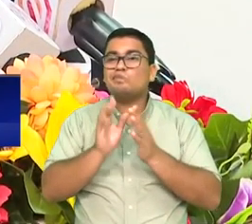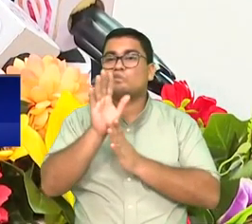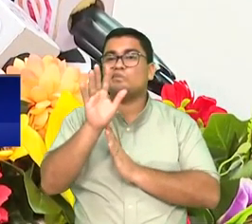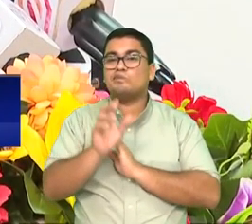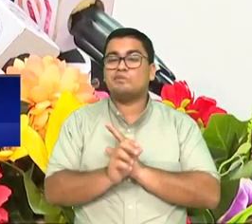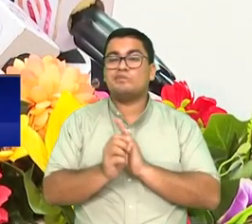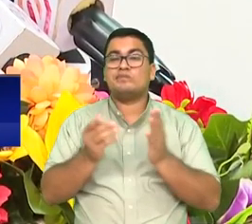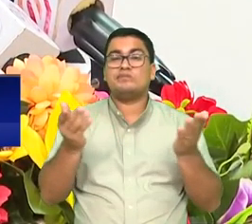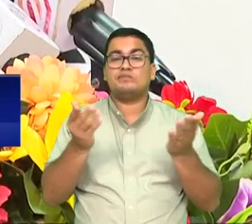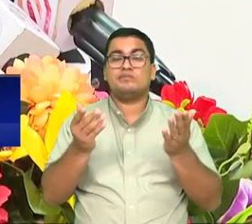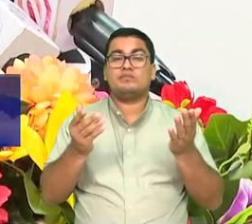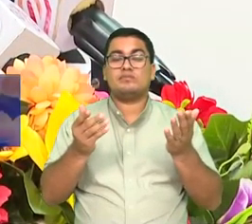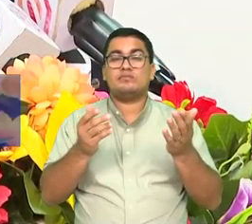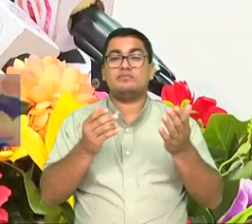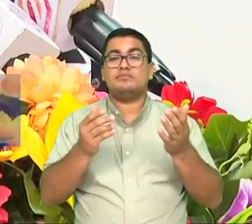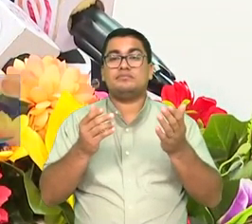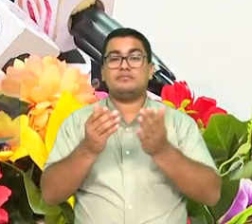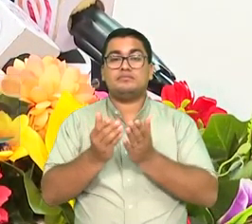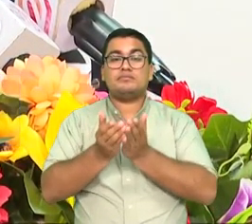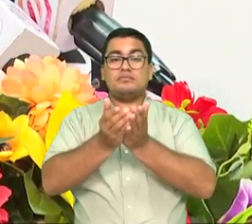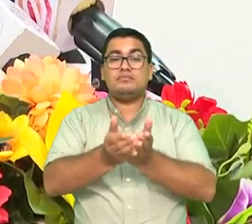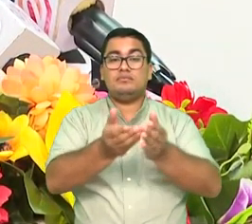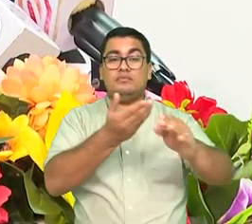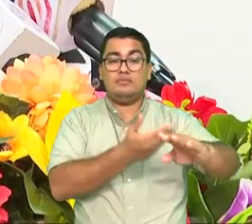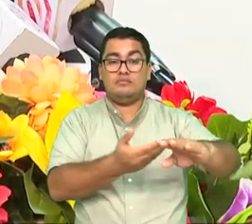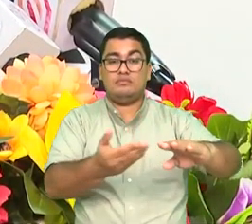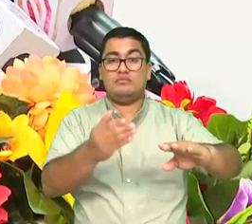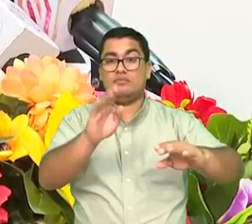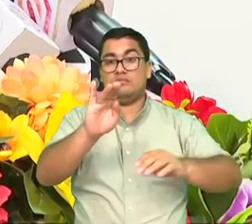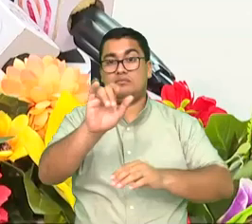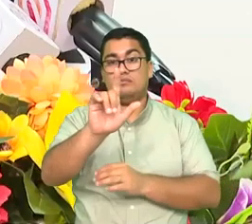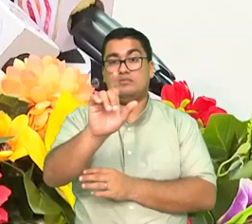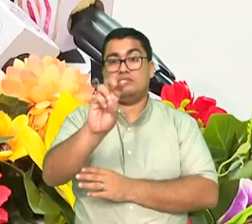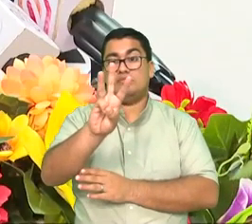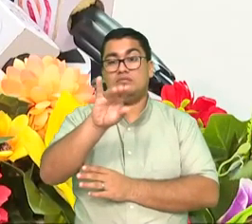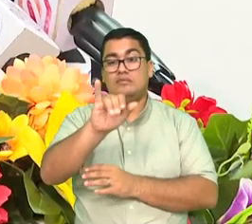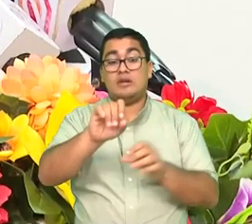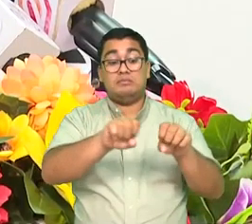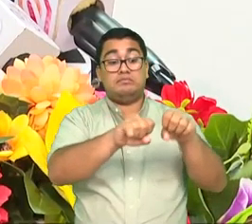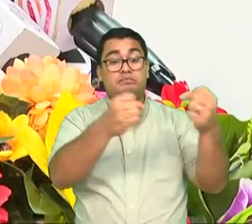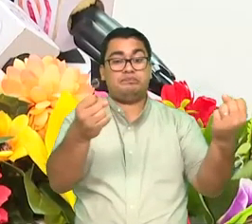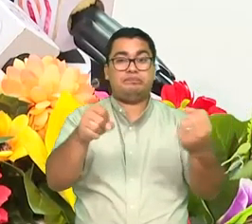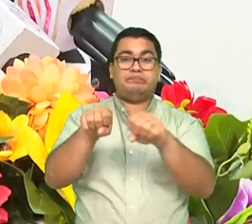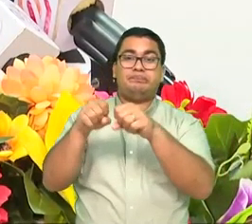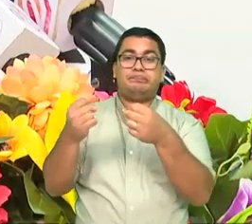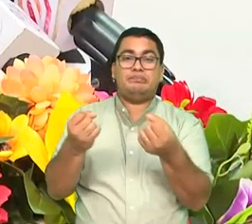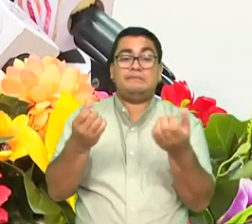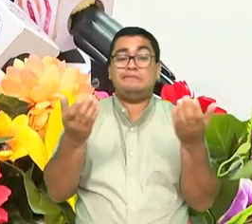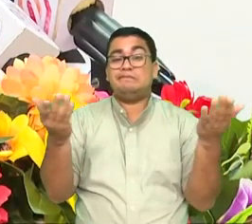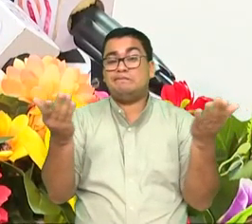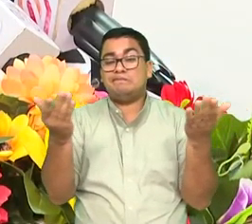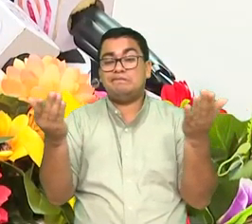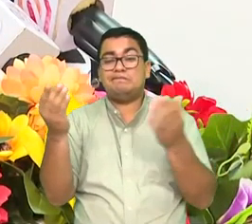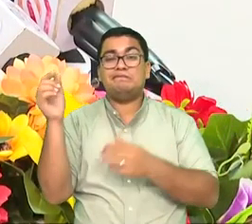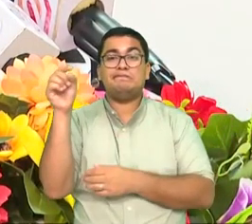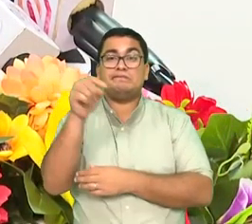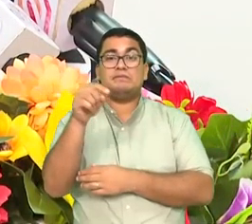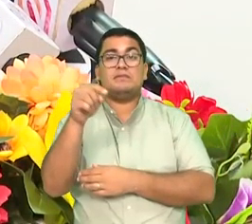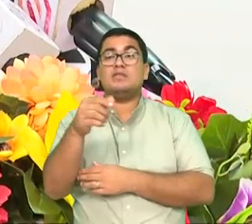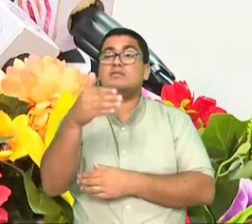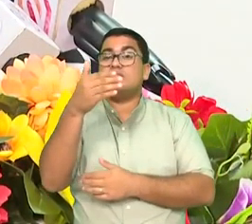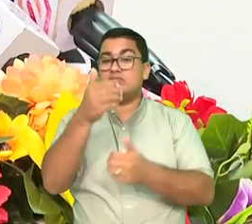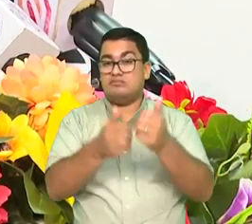en el puerto de Bilwi y nos encontramos de que sufrió